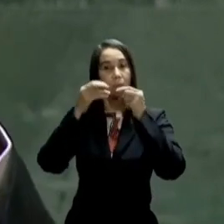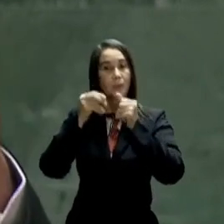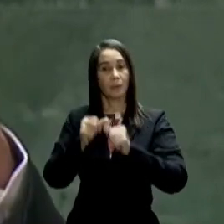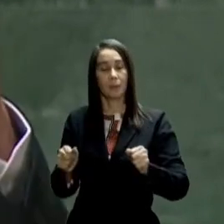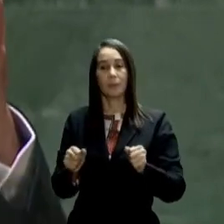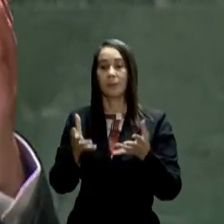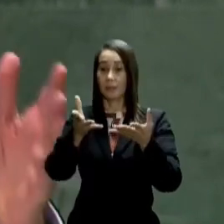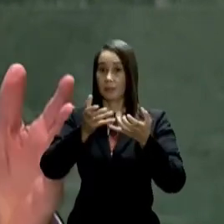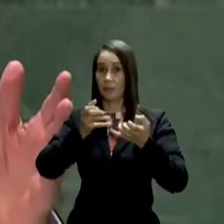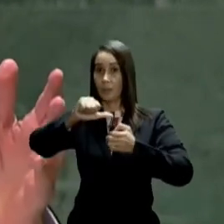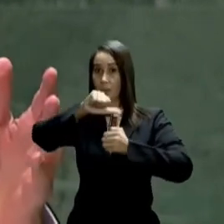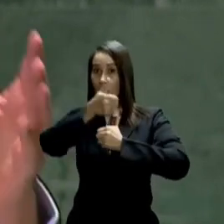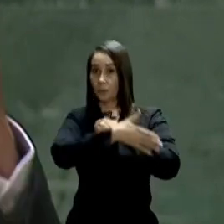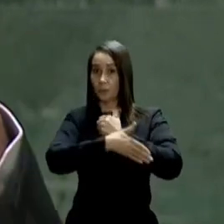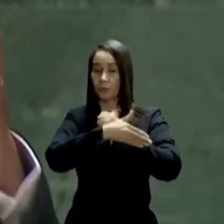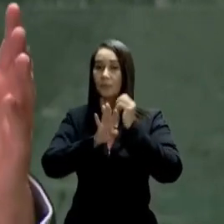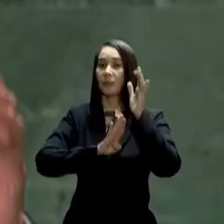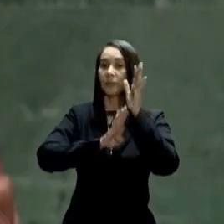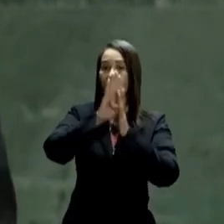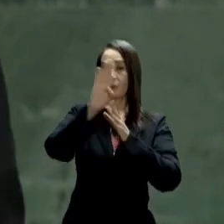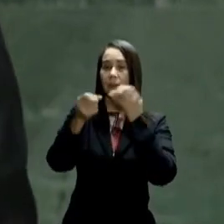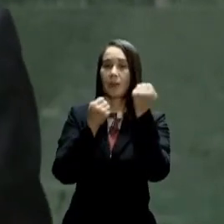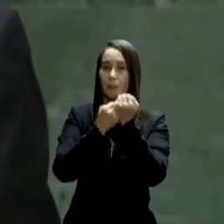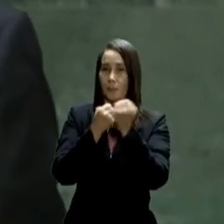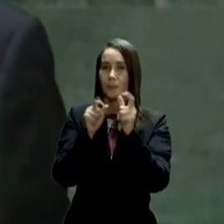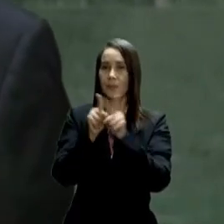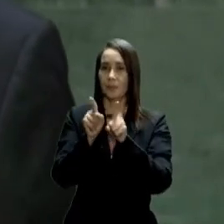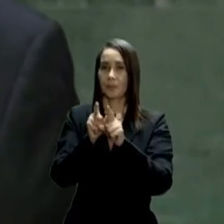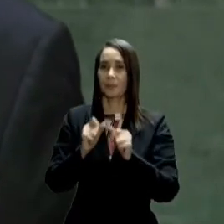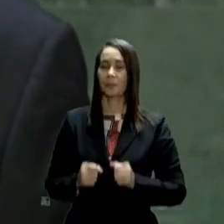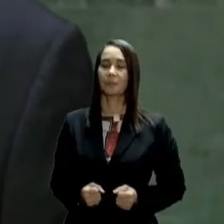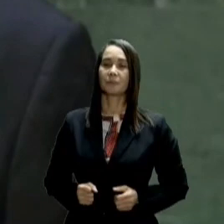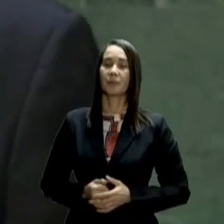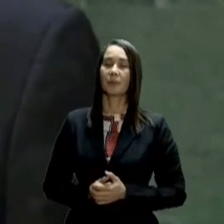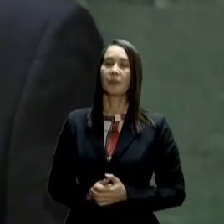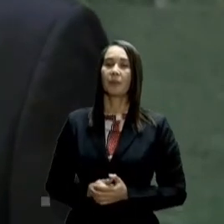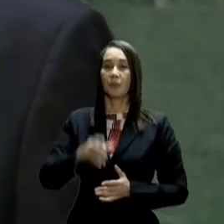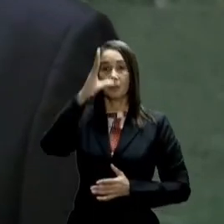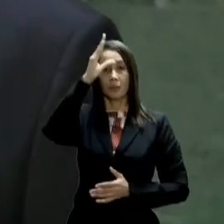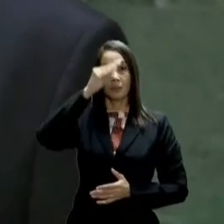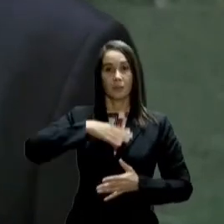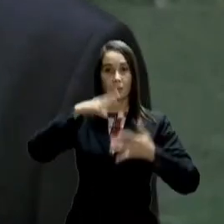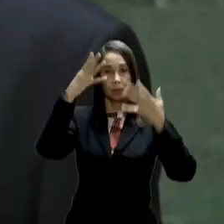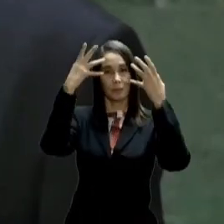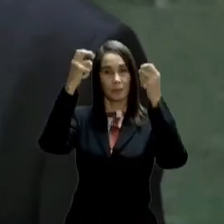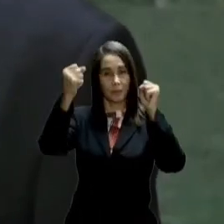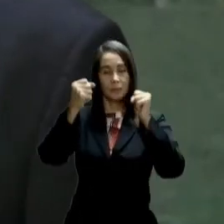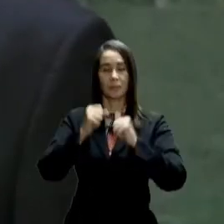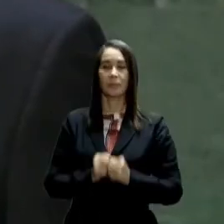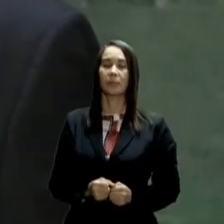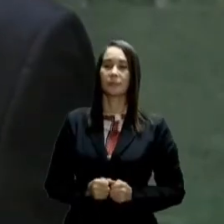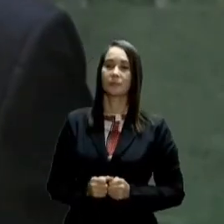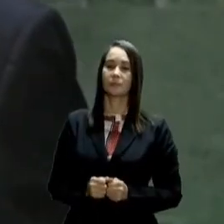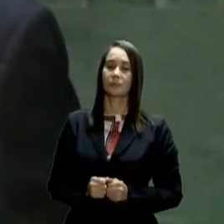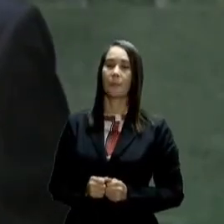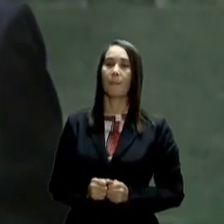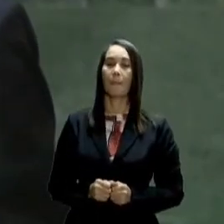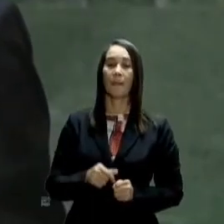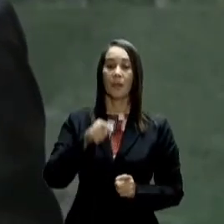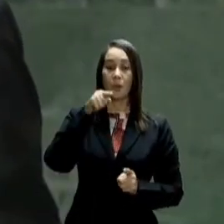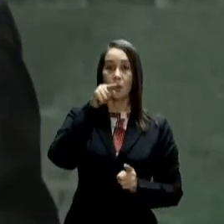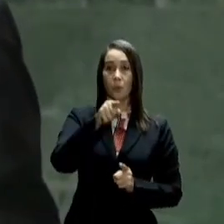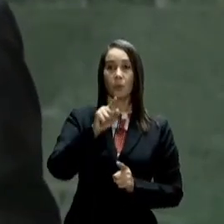aspiramos a que los países desarrollados contribuyan con la solución. Señor Presidente, uno de los pilares de